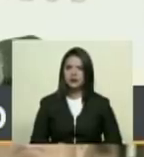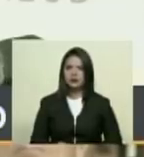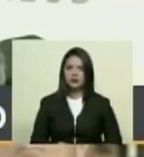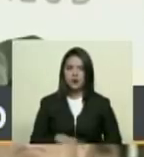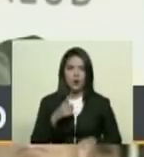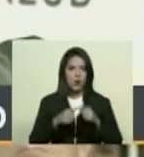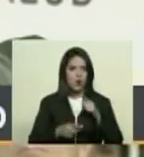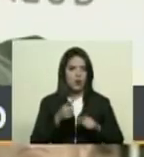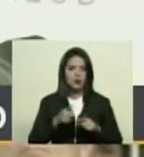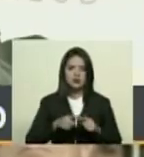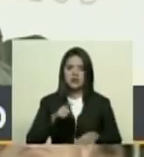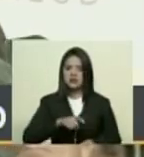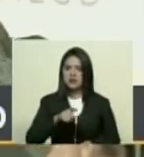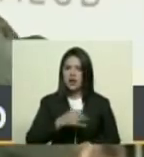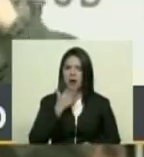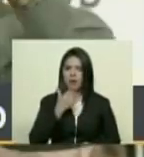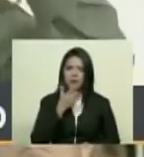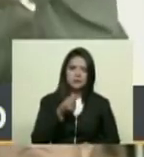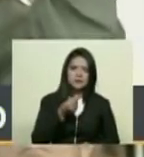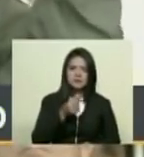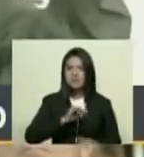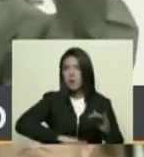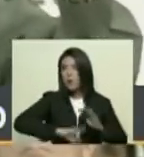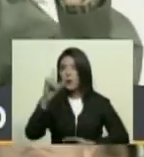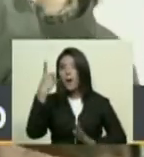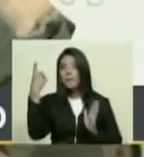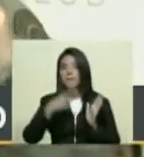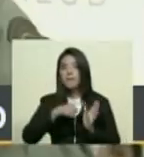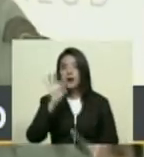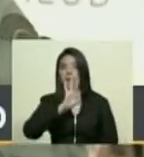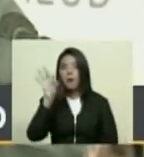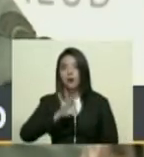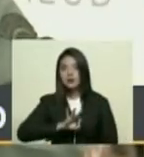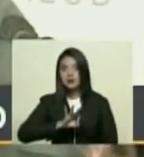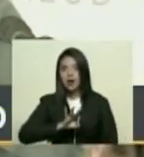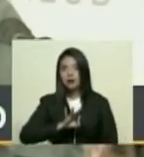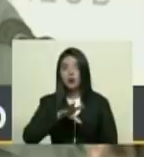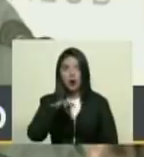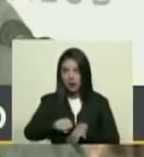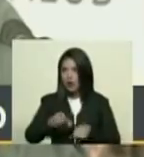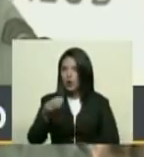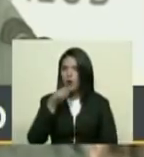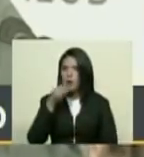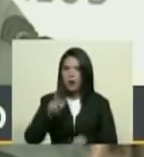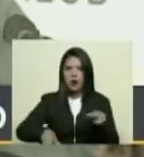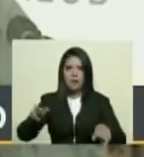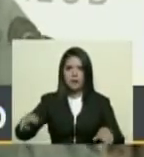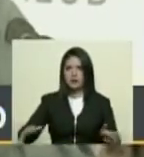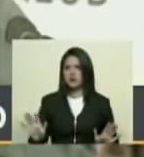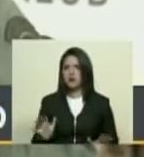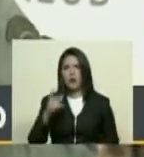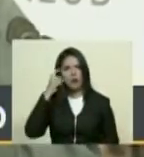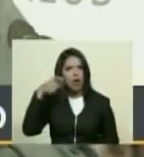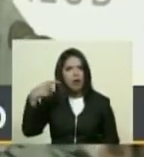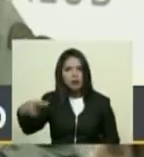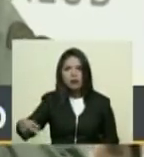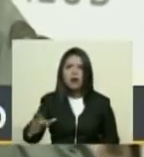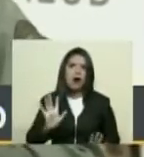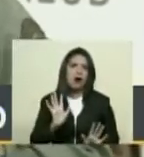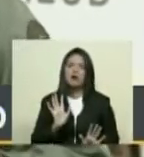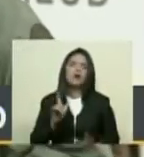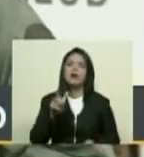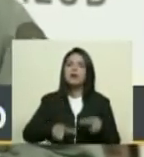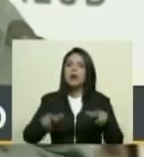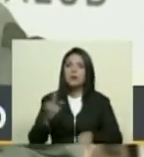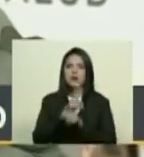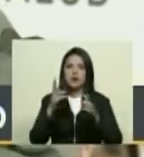Artículos que alcanzaron hasta un 1000%, artículos del consumo diario de la cesta básica de